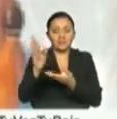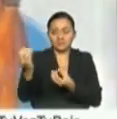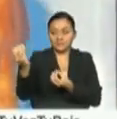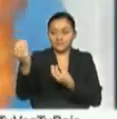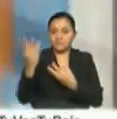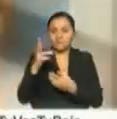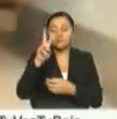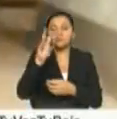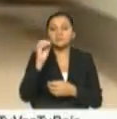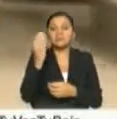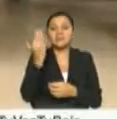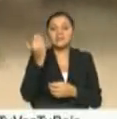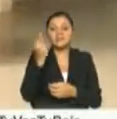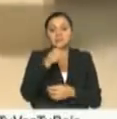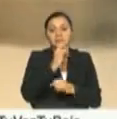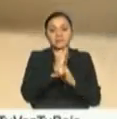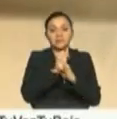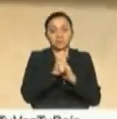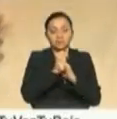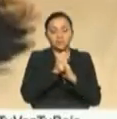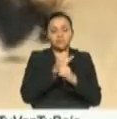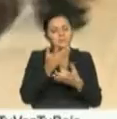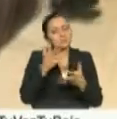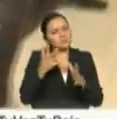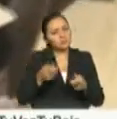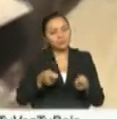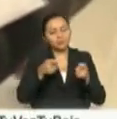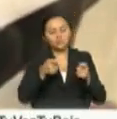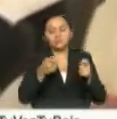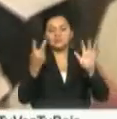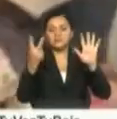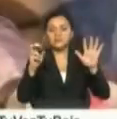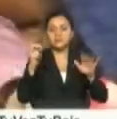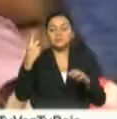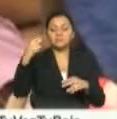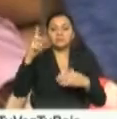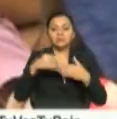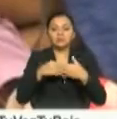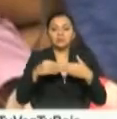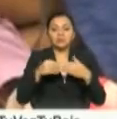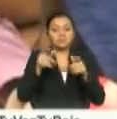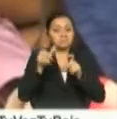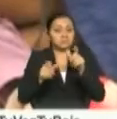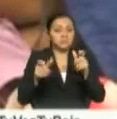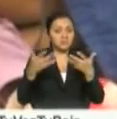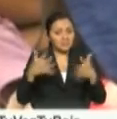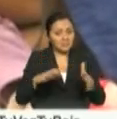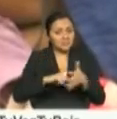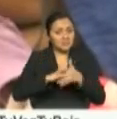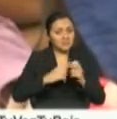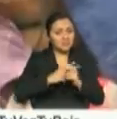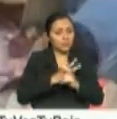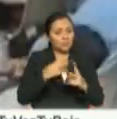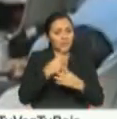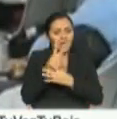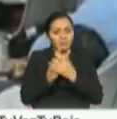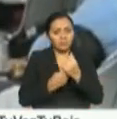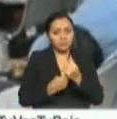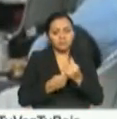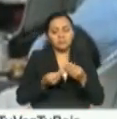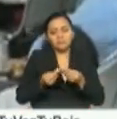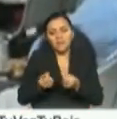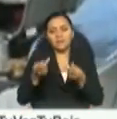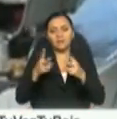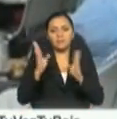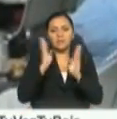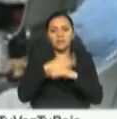en 2015 esta entidad cubrió alrededor de $70 millones a personas que también tenían un seguro privado.